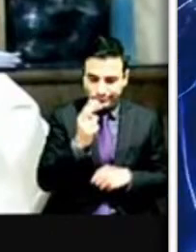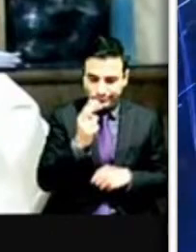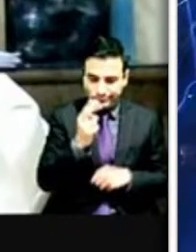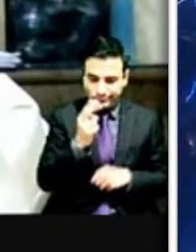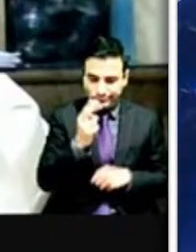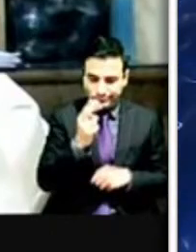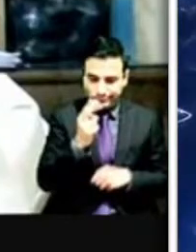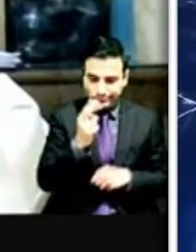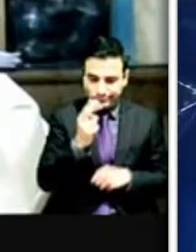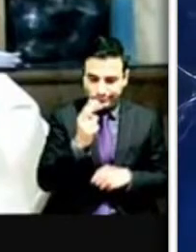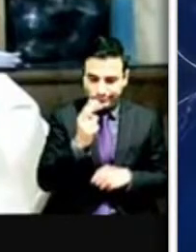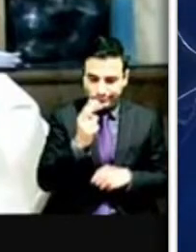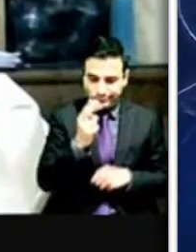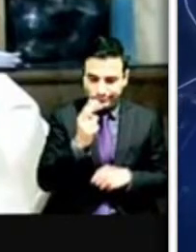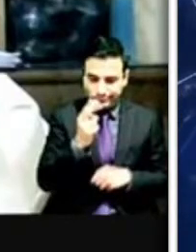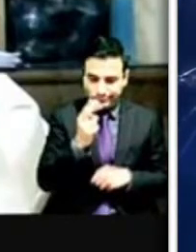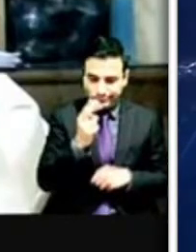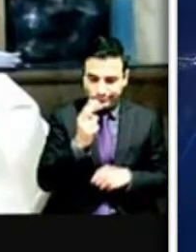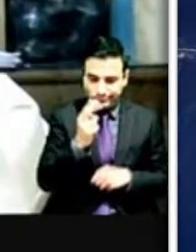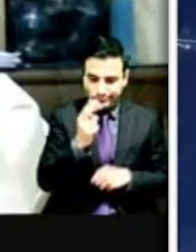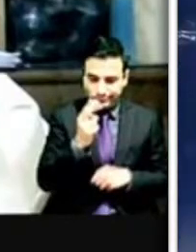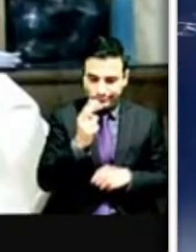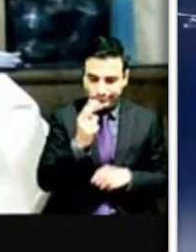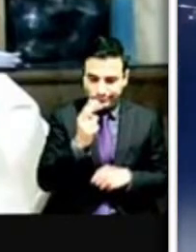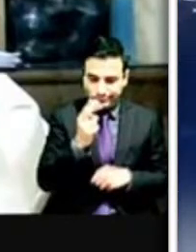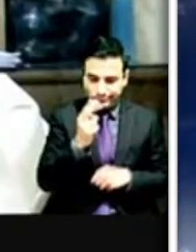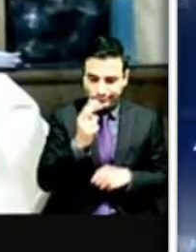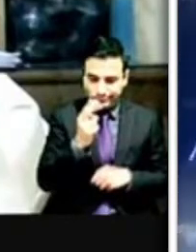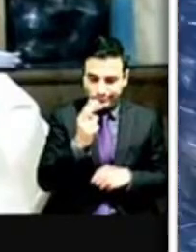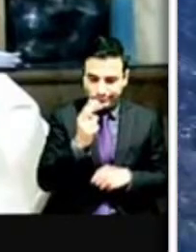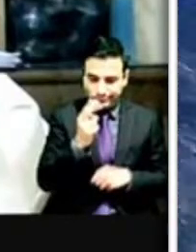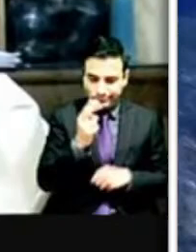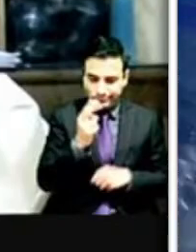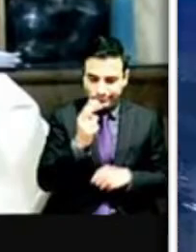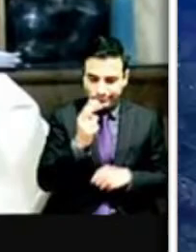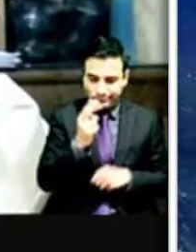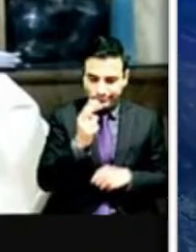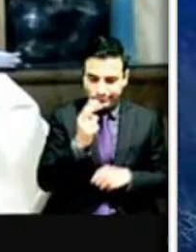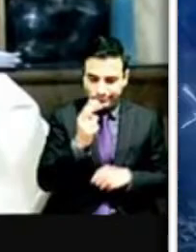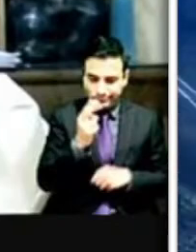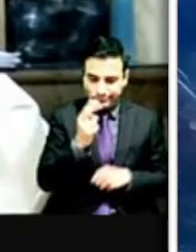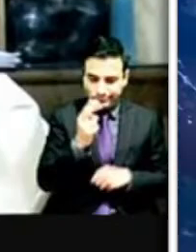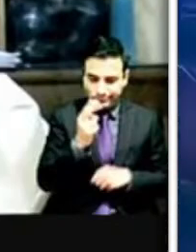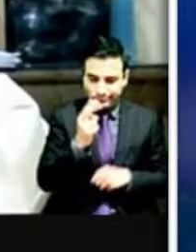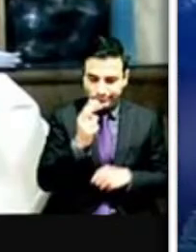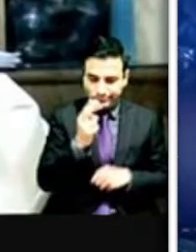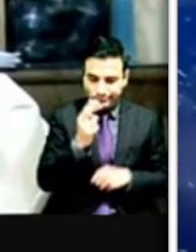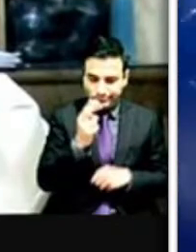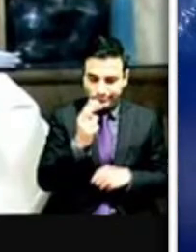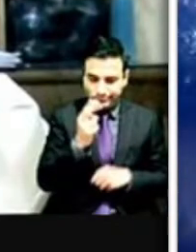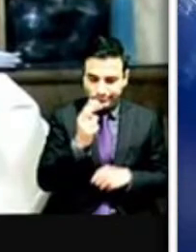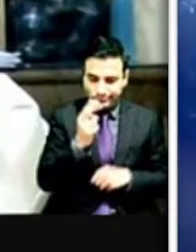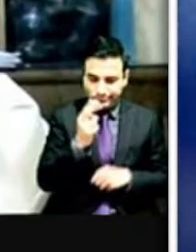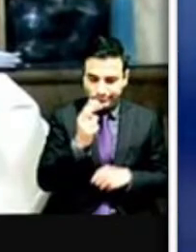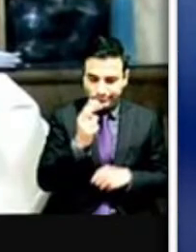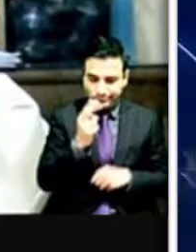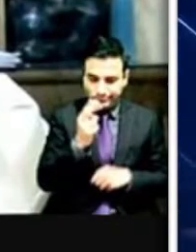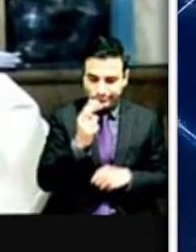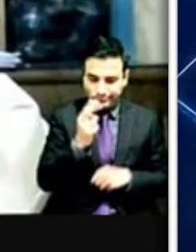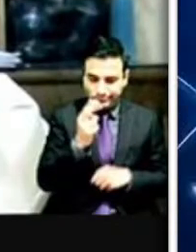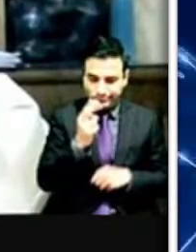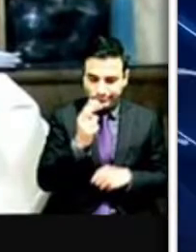en distintas 17 entidades federativas. Y creo que, bueno, fue una decisión adelantada, fue una decisión